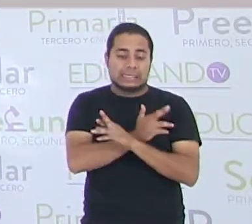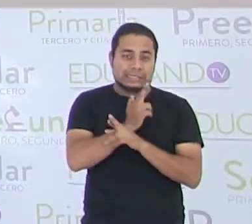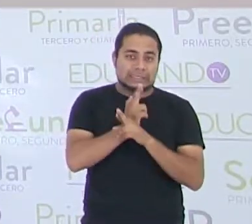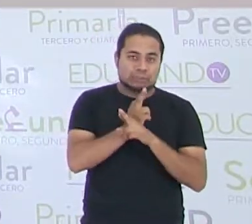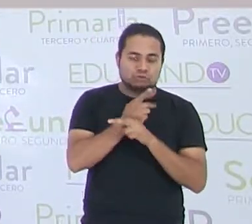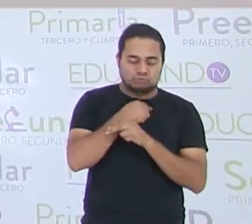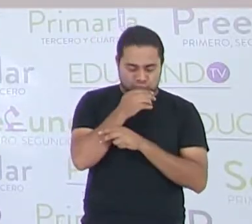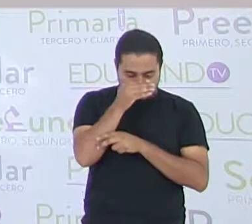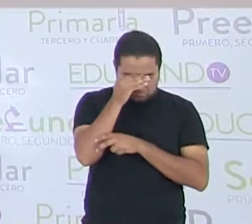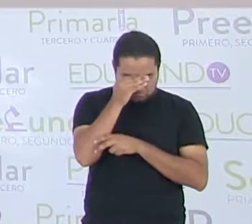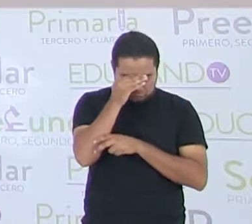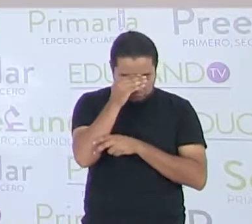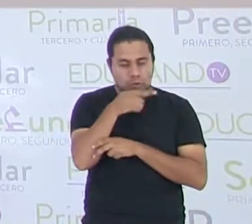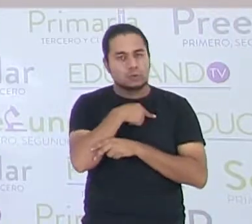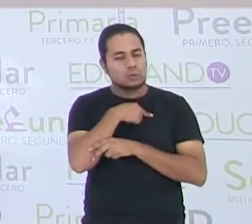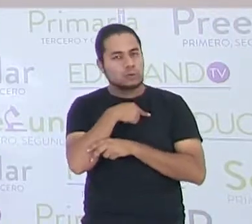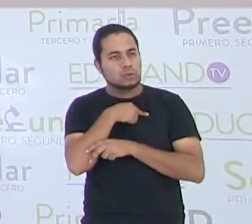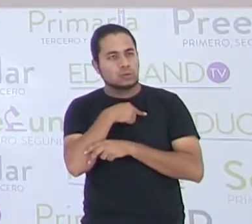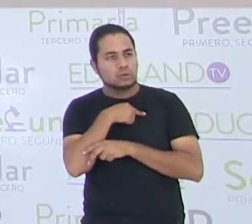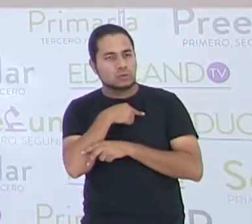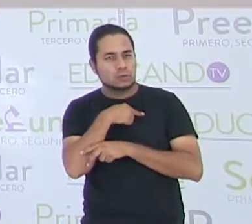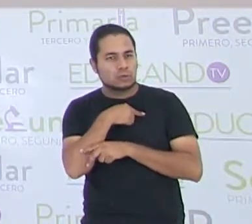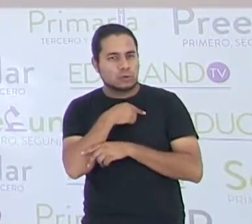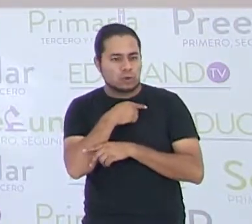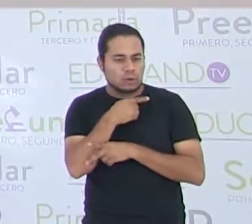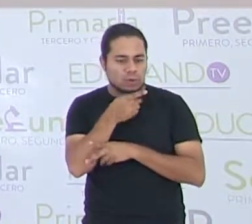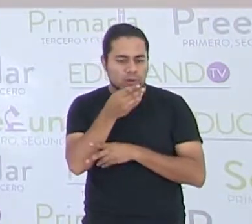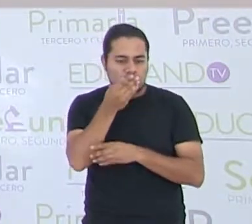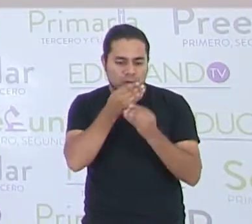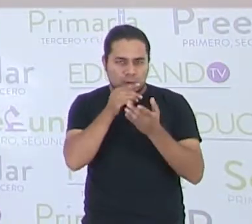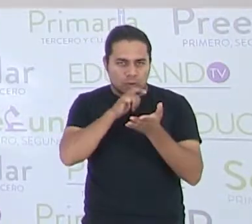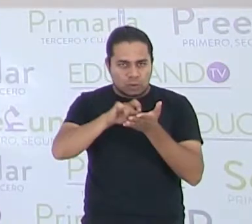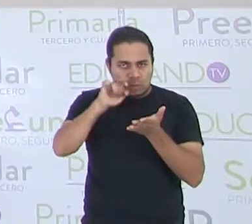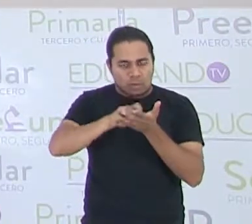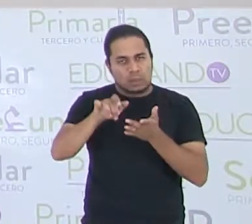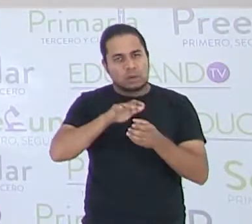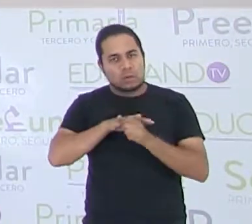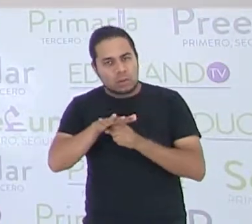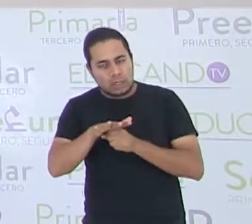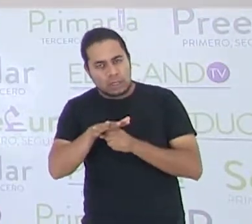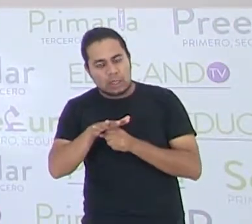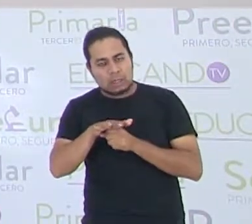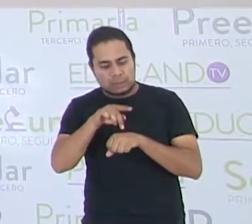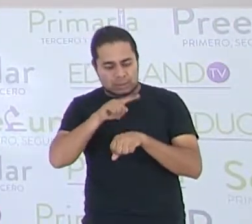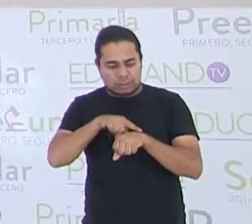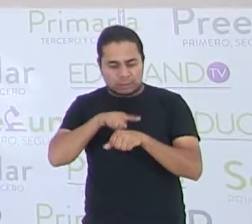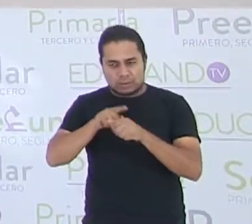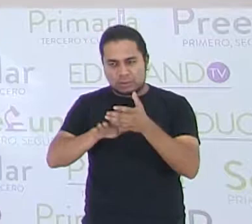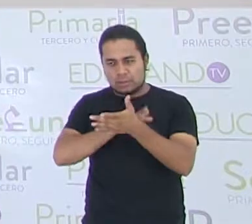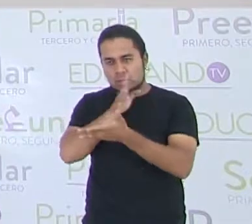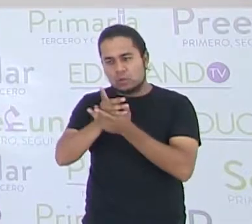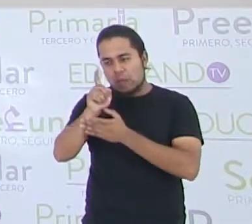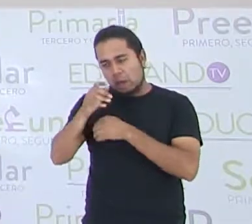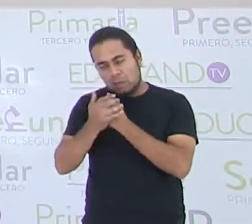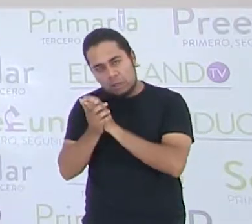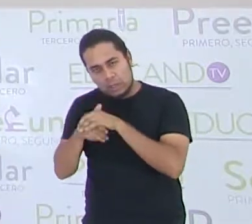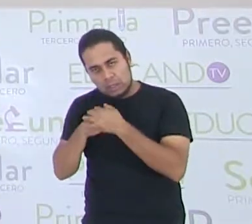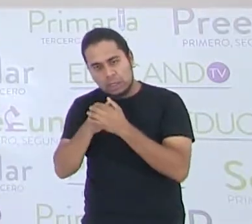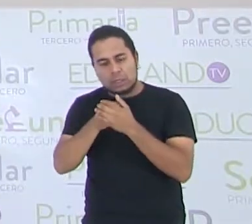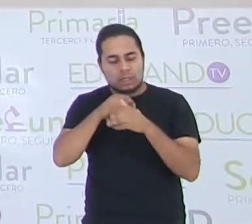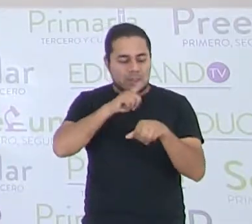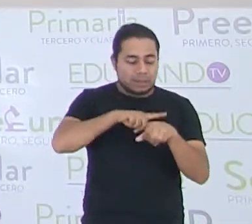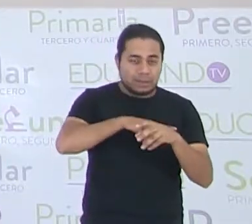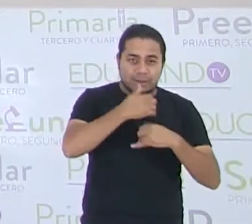ya están pensando qué van a comprar, a qué horas van a ir a lavarse las manos, a qué horas van a